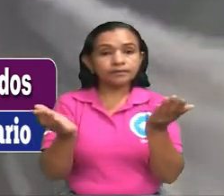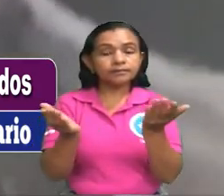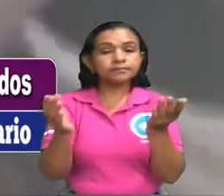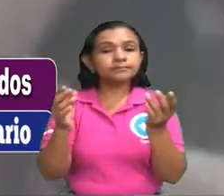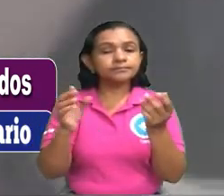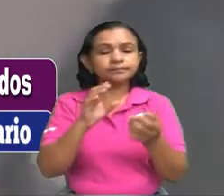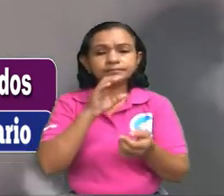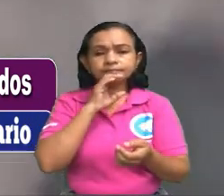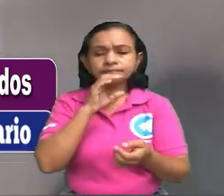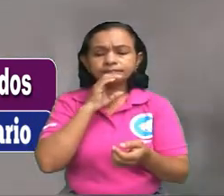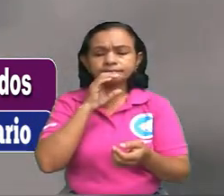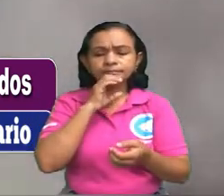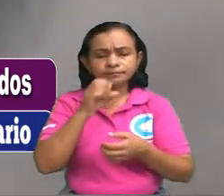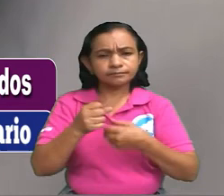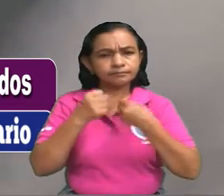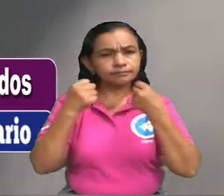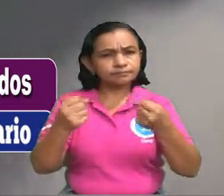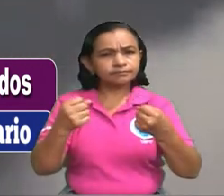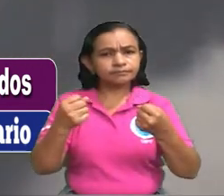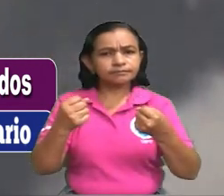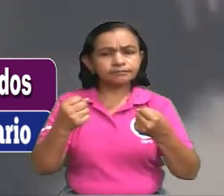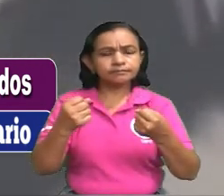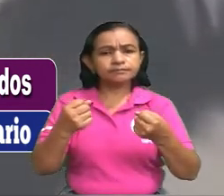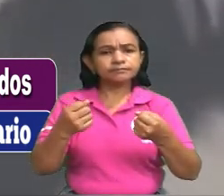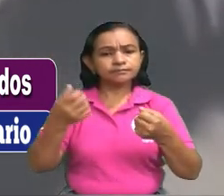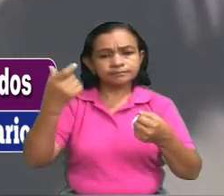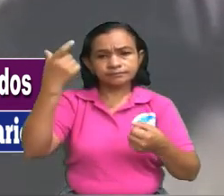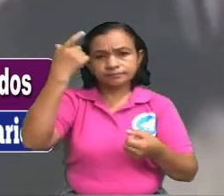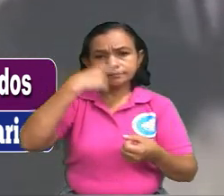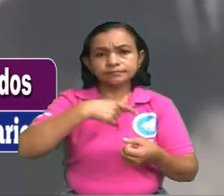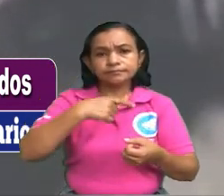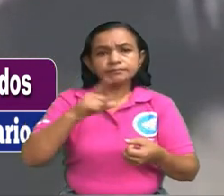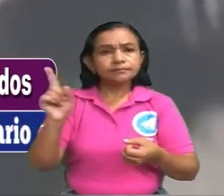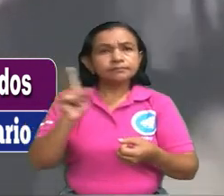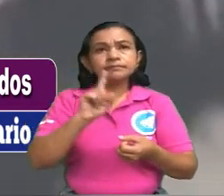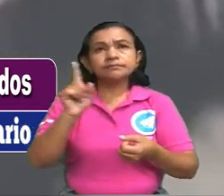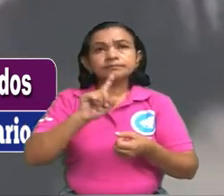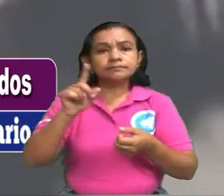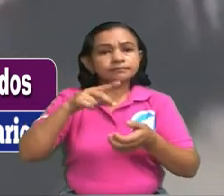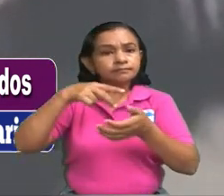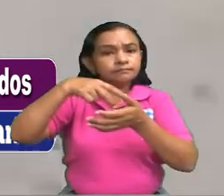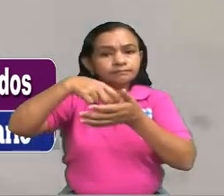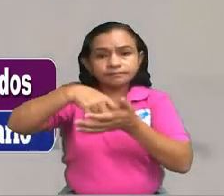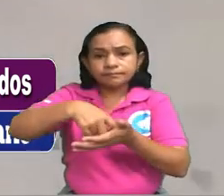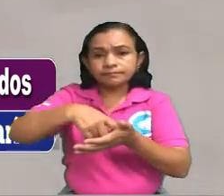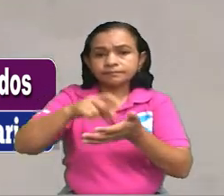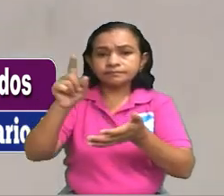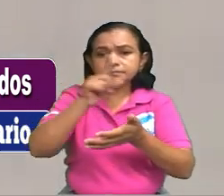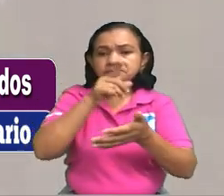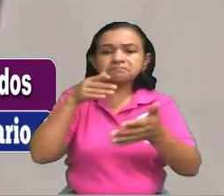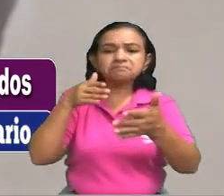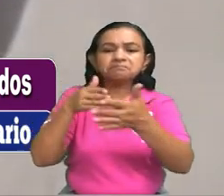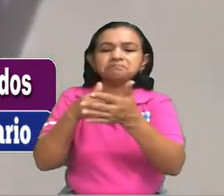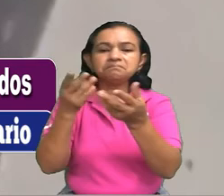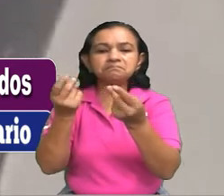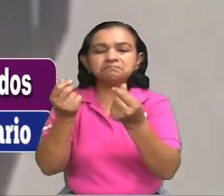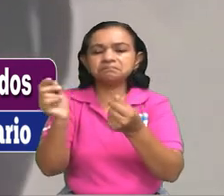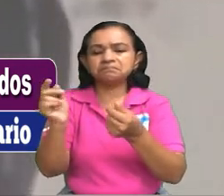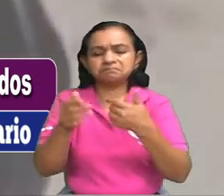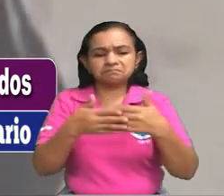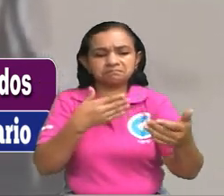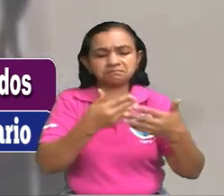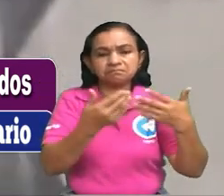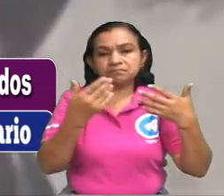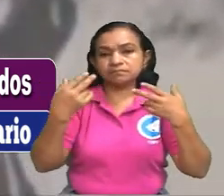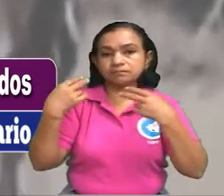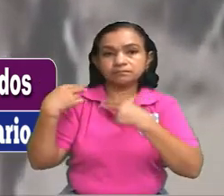los cubanos, de una madera firme, porque no los ha doblegado ante un bloqueo económico brutal, que es